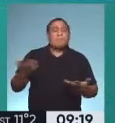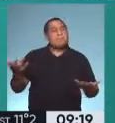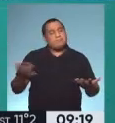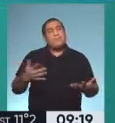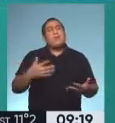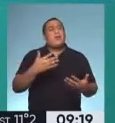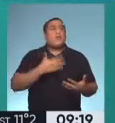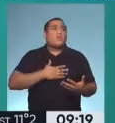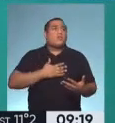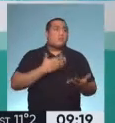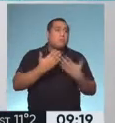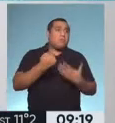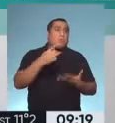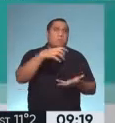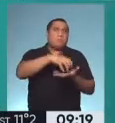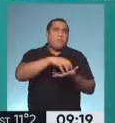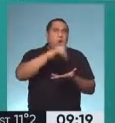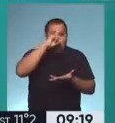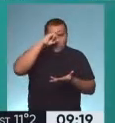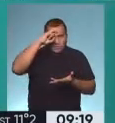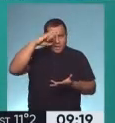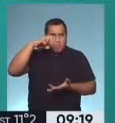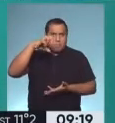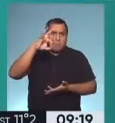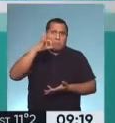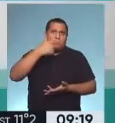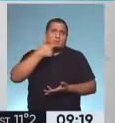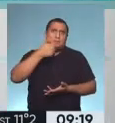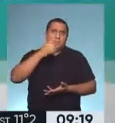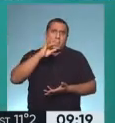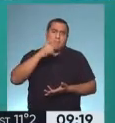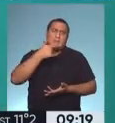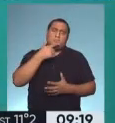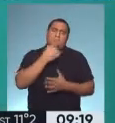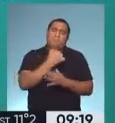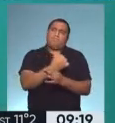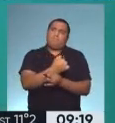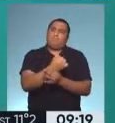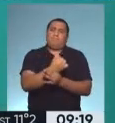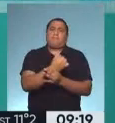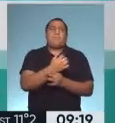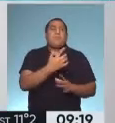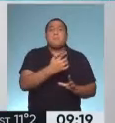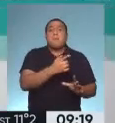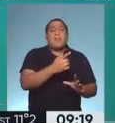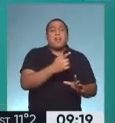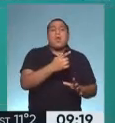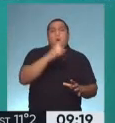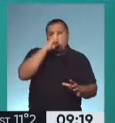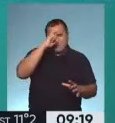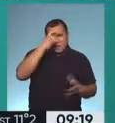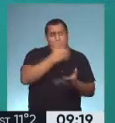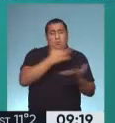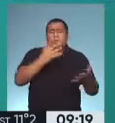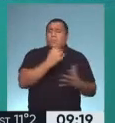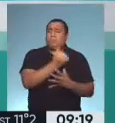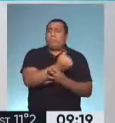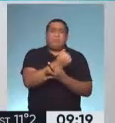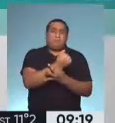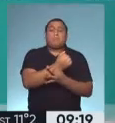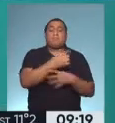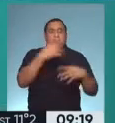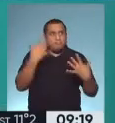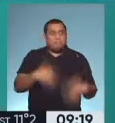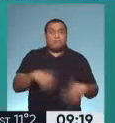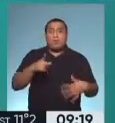lugares del hospital posadas referentes la medicina y por supuesto en los hospitales públicos de todo el país que nosotros siempre queremos